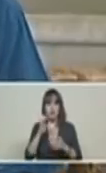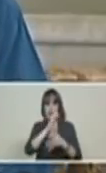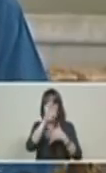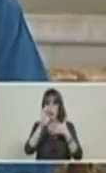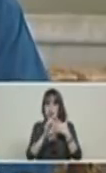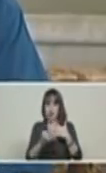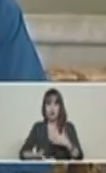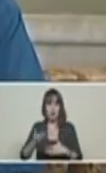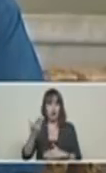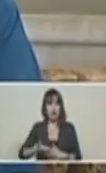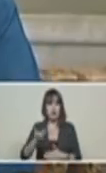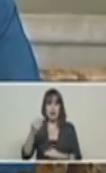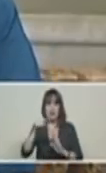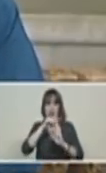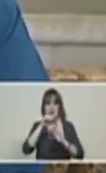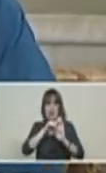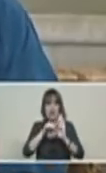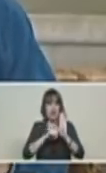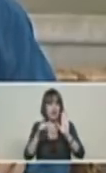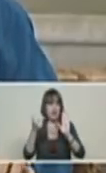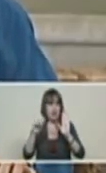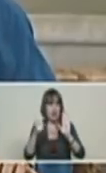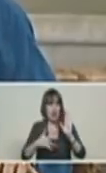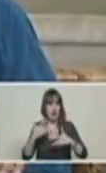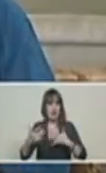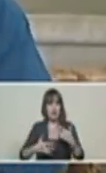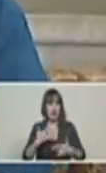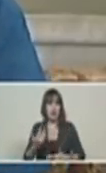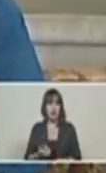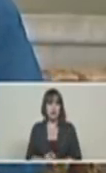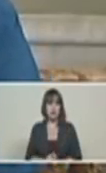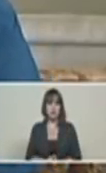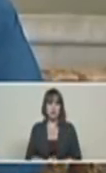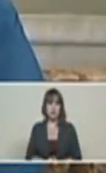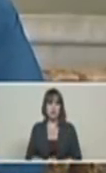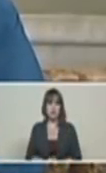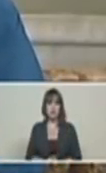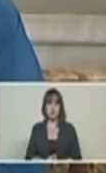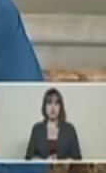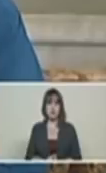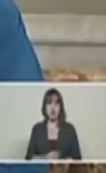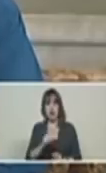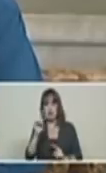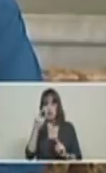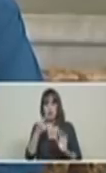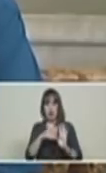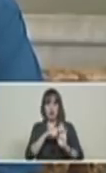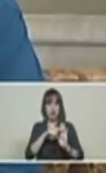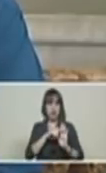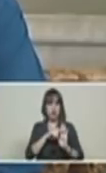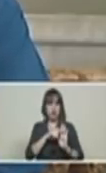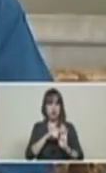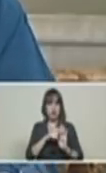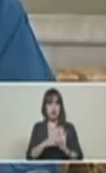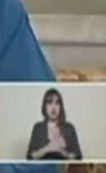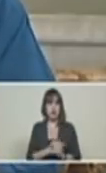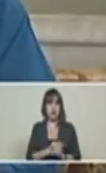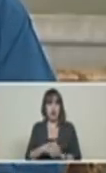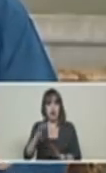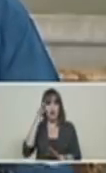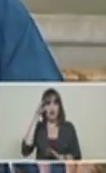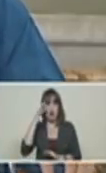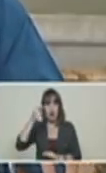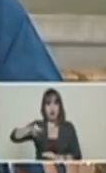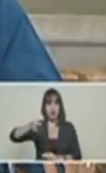Ahora, 10 líneas activadas en el transcurso de estos 30 días. La primera línea, la línea fiscal y